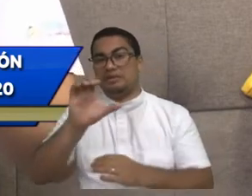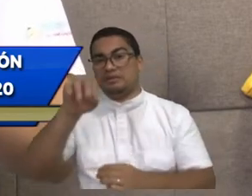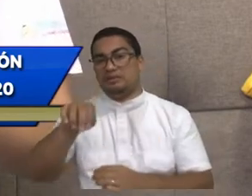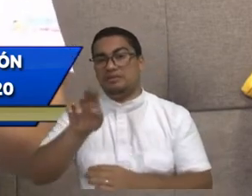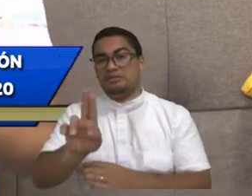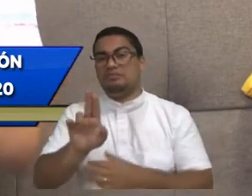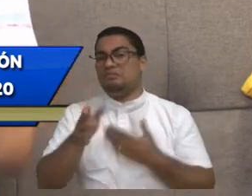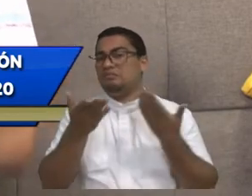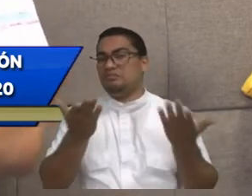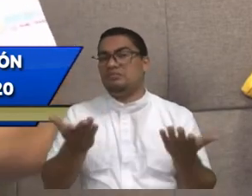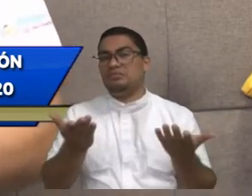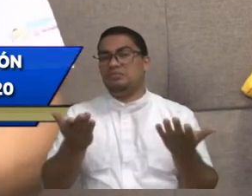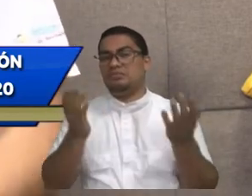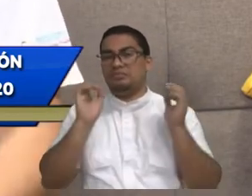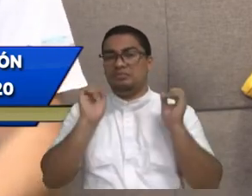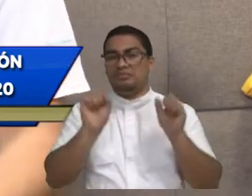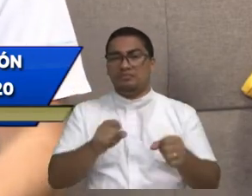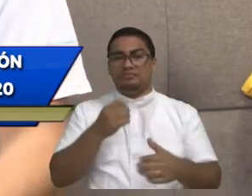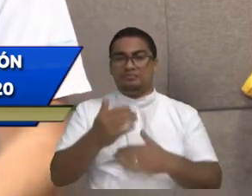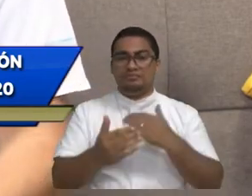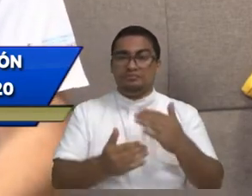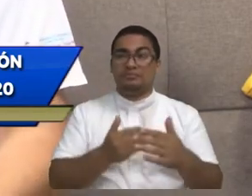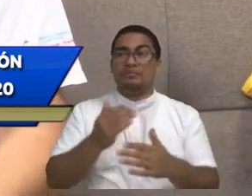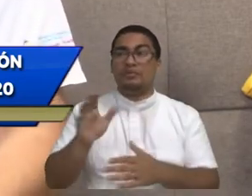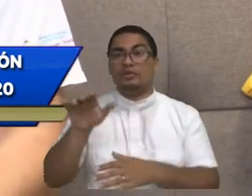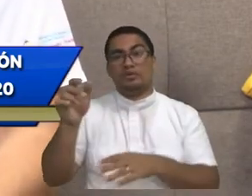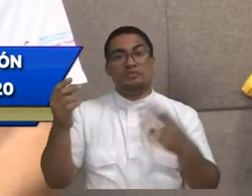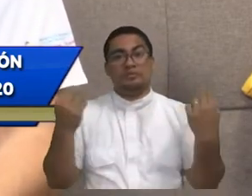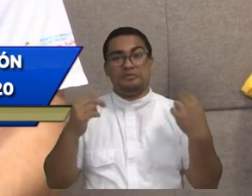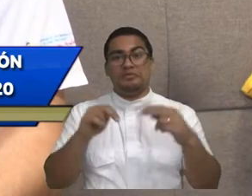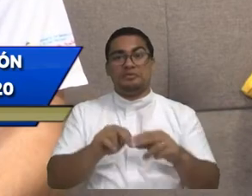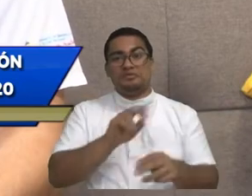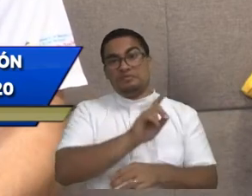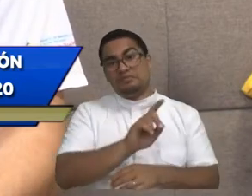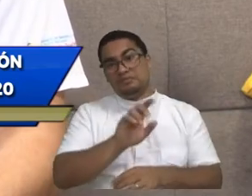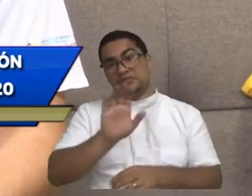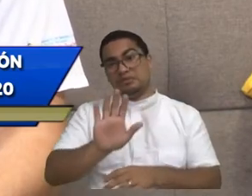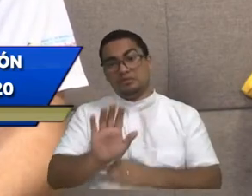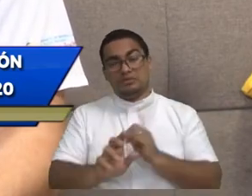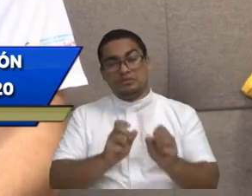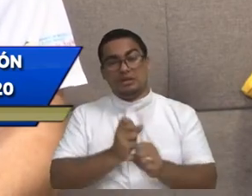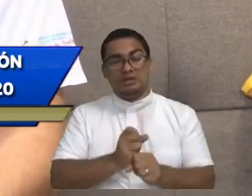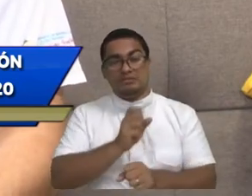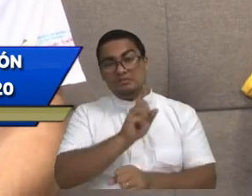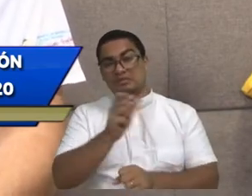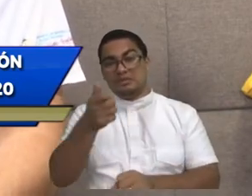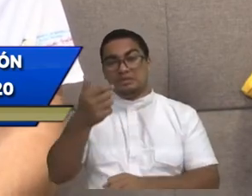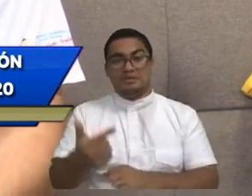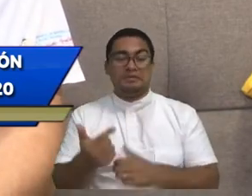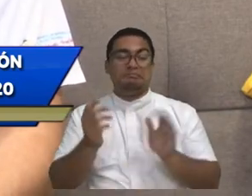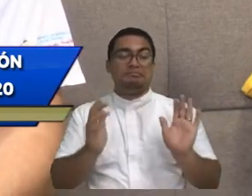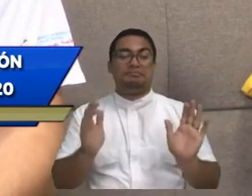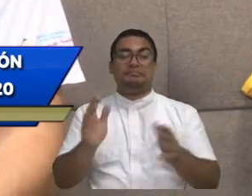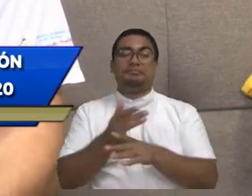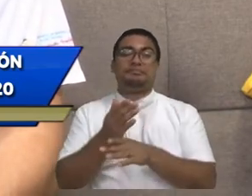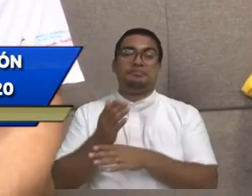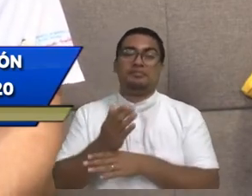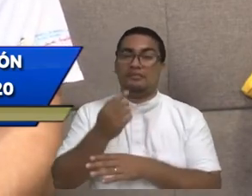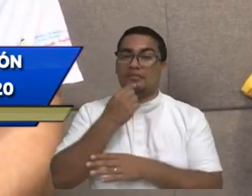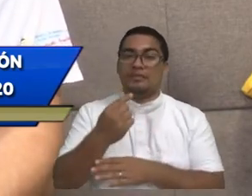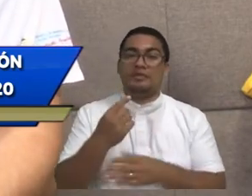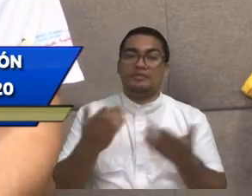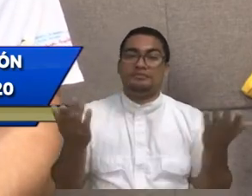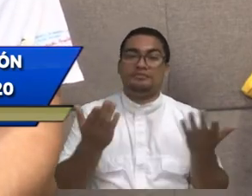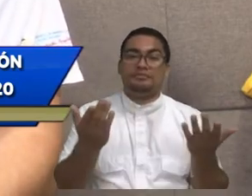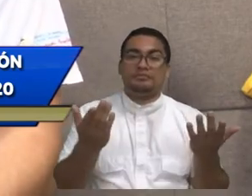instalar este proceso también con los docentes de primaria y secundaria ahora mismo estamos en un proceso de diagnóstico de esas capacidades